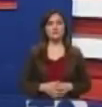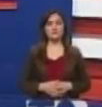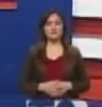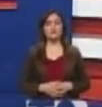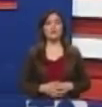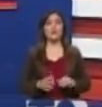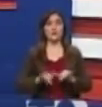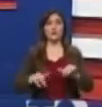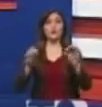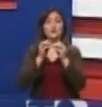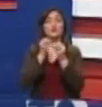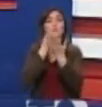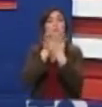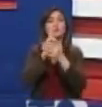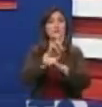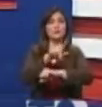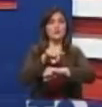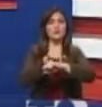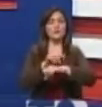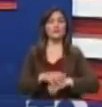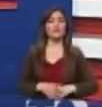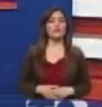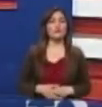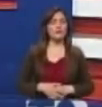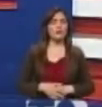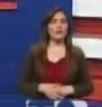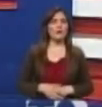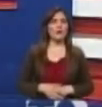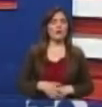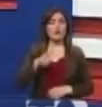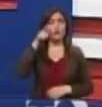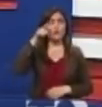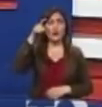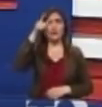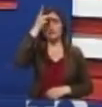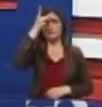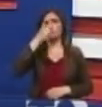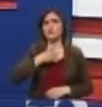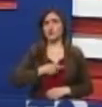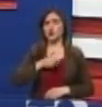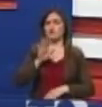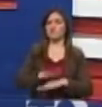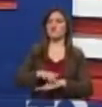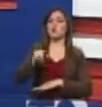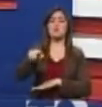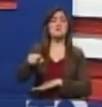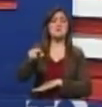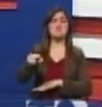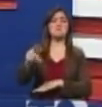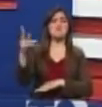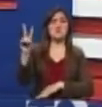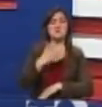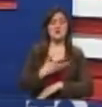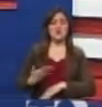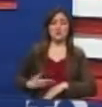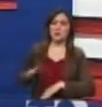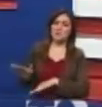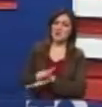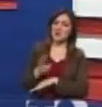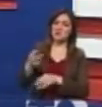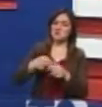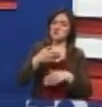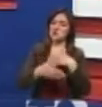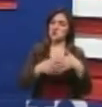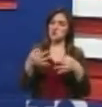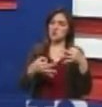Seguimos informando en 24 horas. La Fiscalía acusará al vicepresidente de la República y pedirá que Jorge Glass sea llamado a juicio, al igual que su